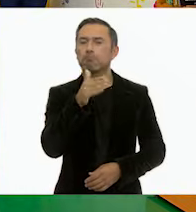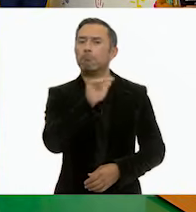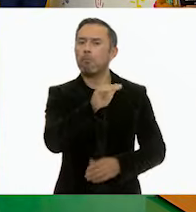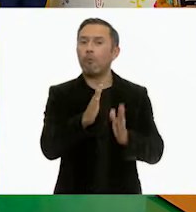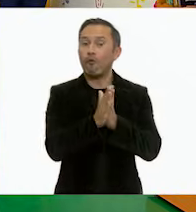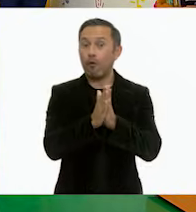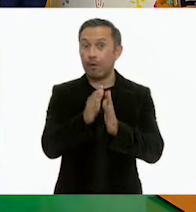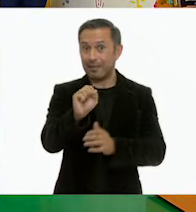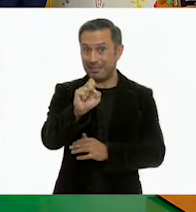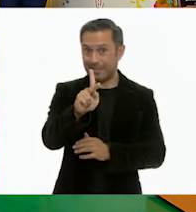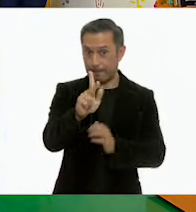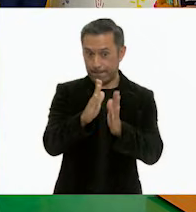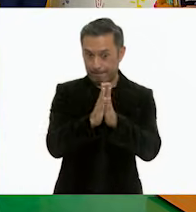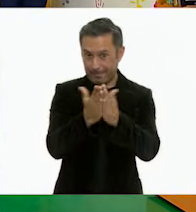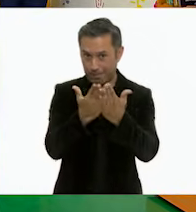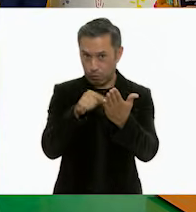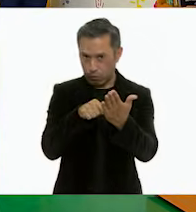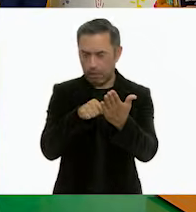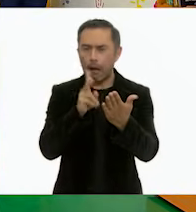de texto.